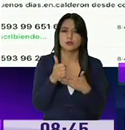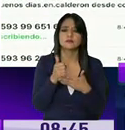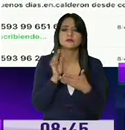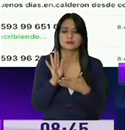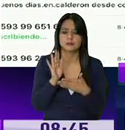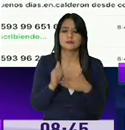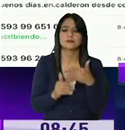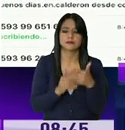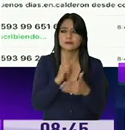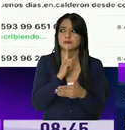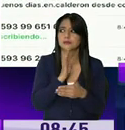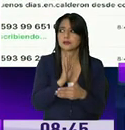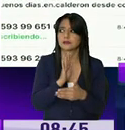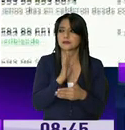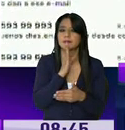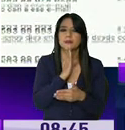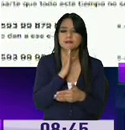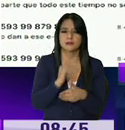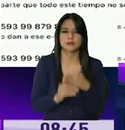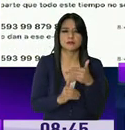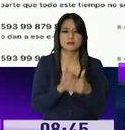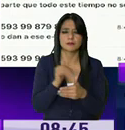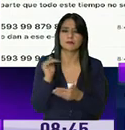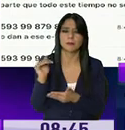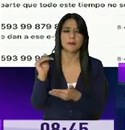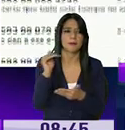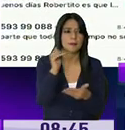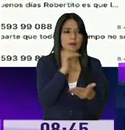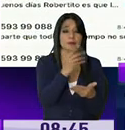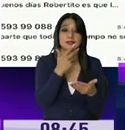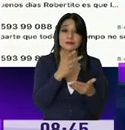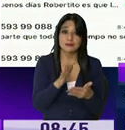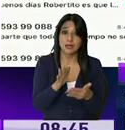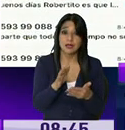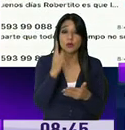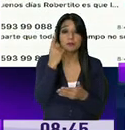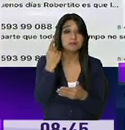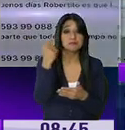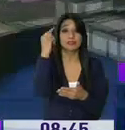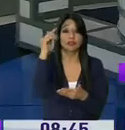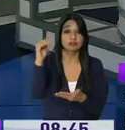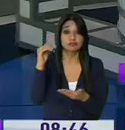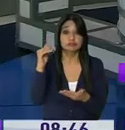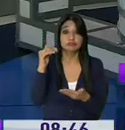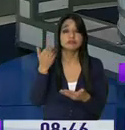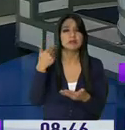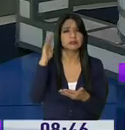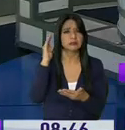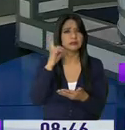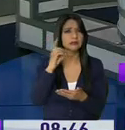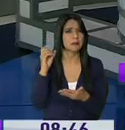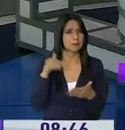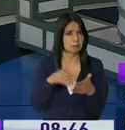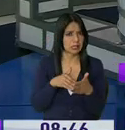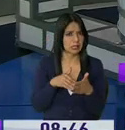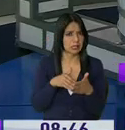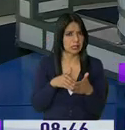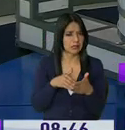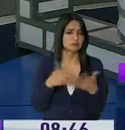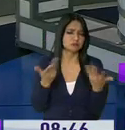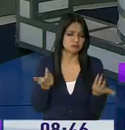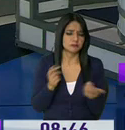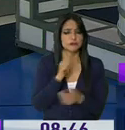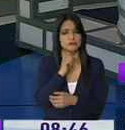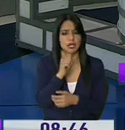que cubierto, están cubriendo. Han llegado de las del millón que él quiere, creo que han llegado 100 mil. Sí. Sí, 100 mil. Sí, entonces, sí,